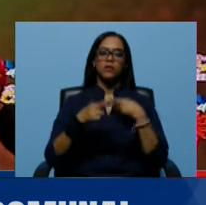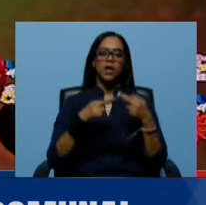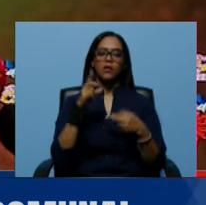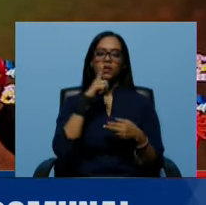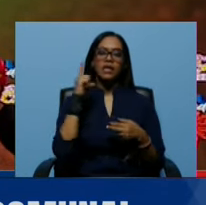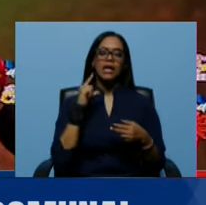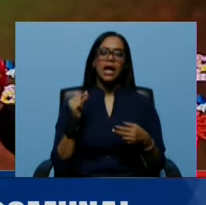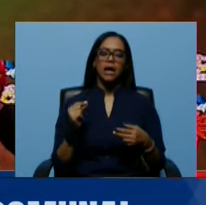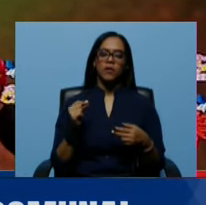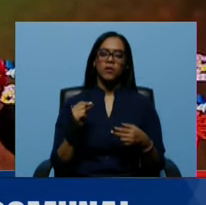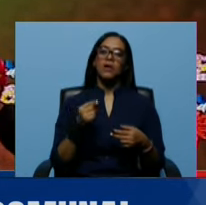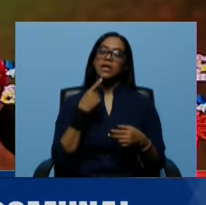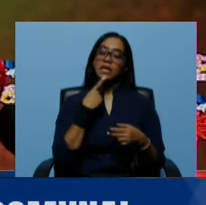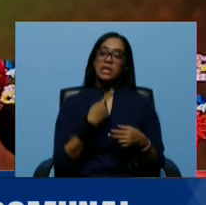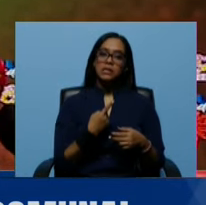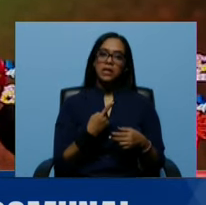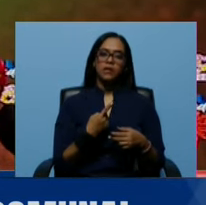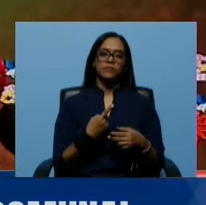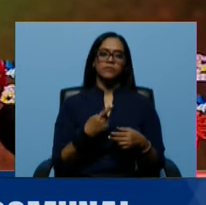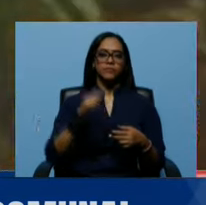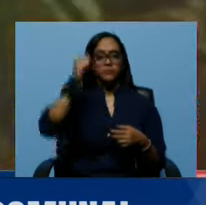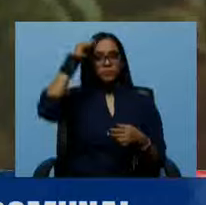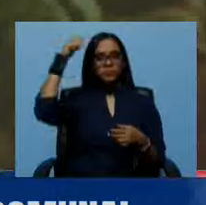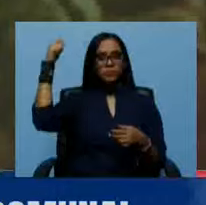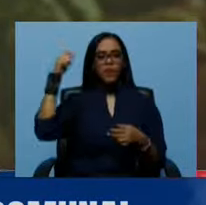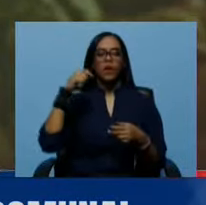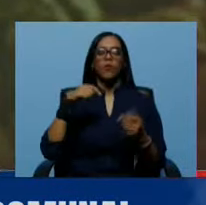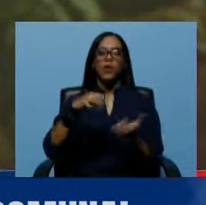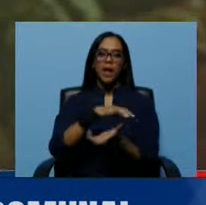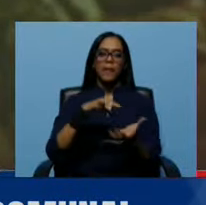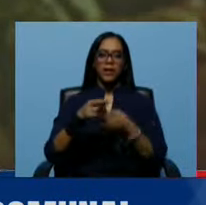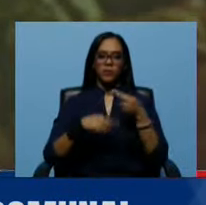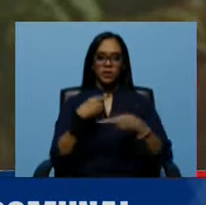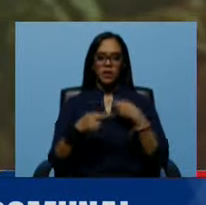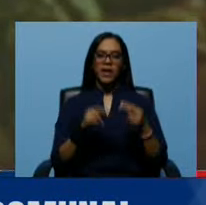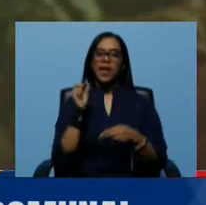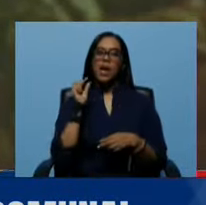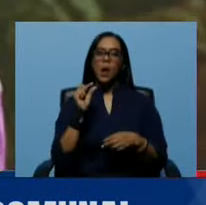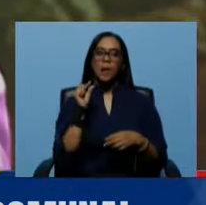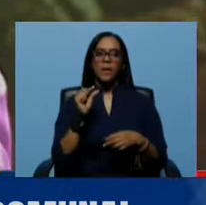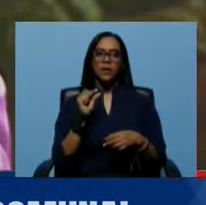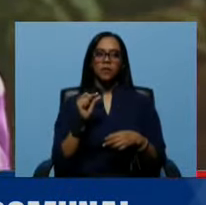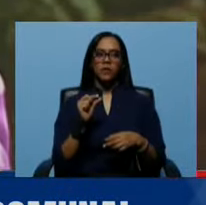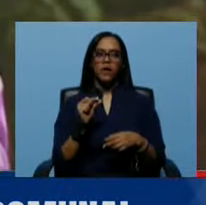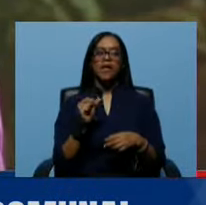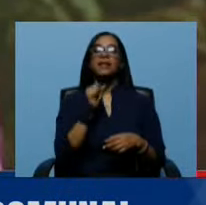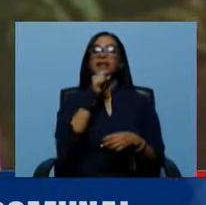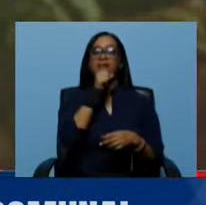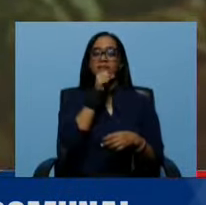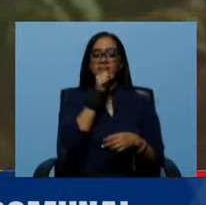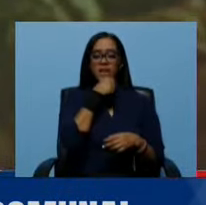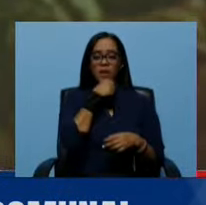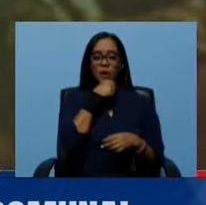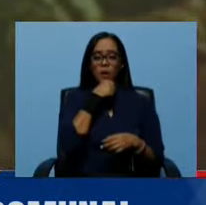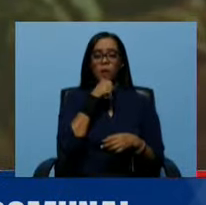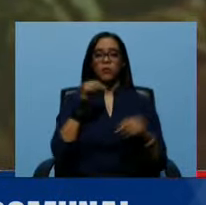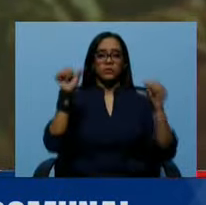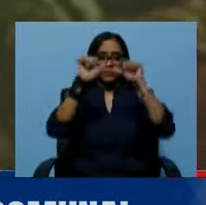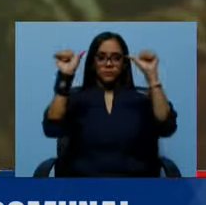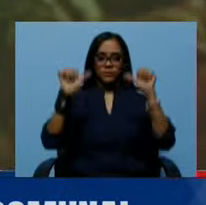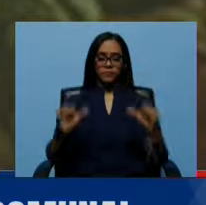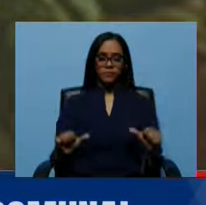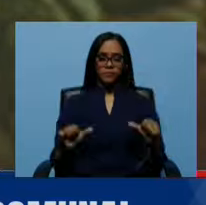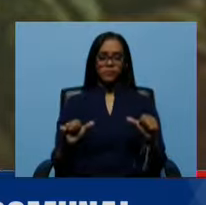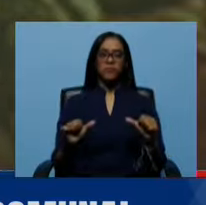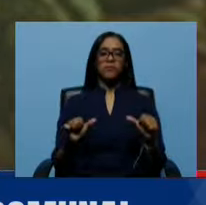Antonio Gramsci decía que una verdadera crisis revolucionaria es el momento en que el viejo régimen, el viejo Estado,